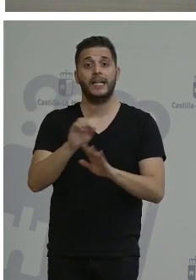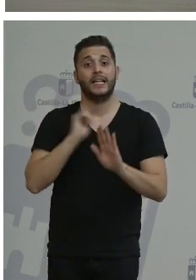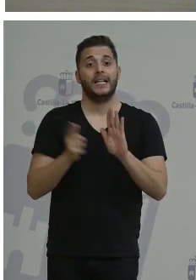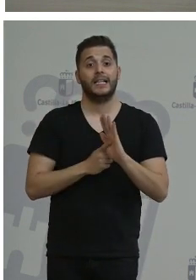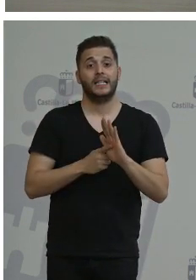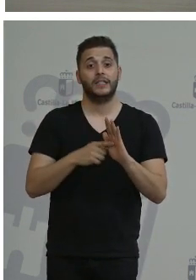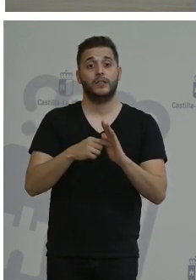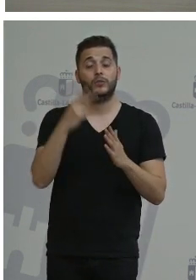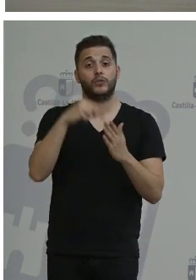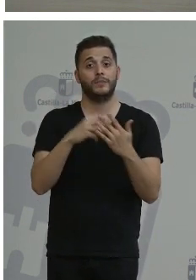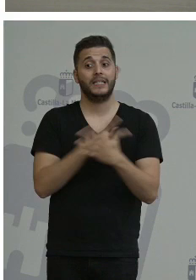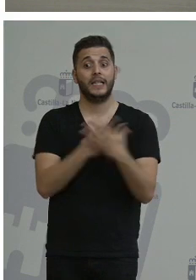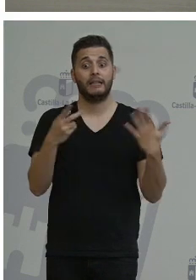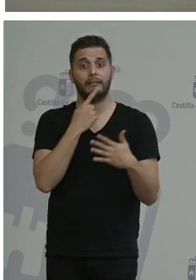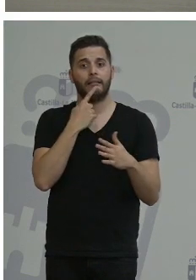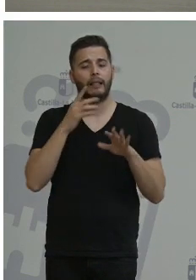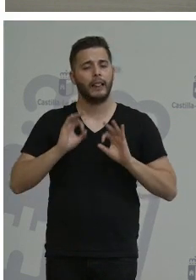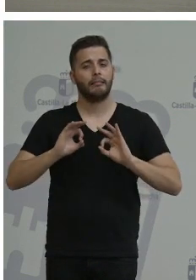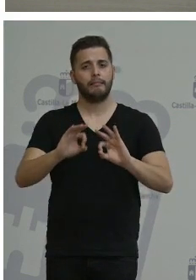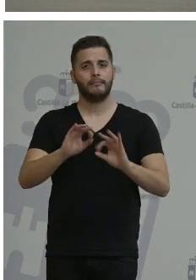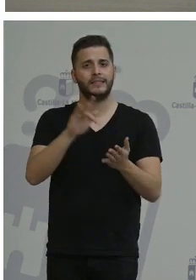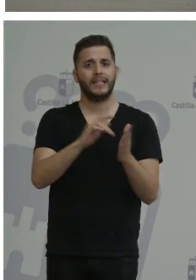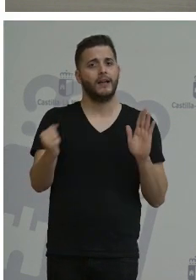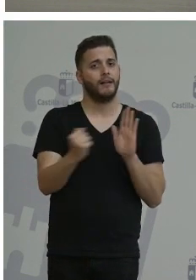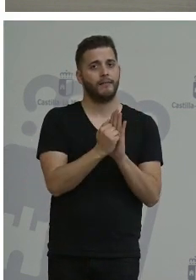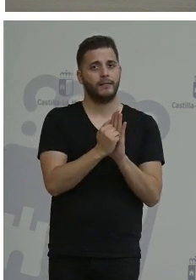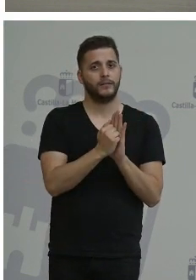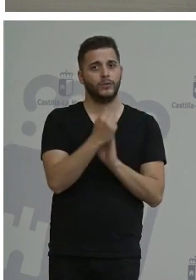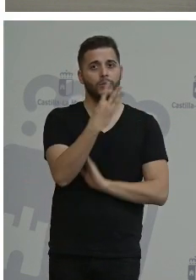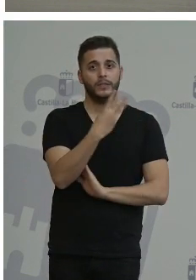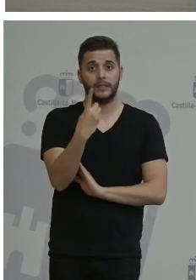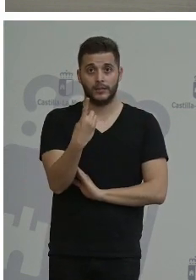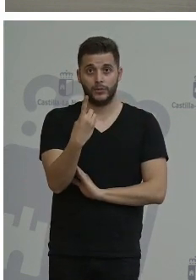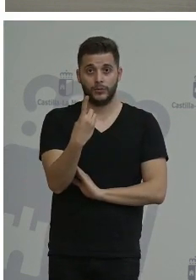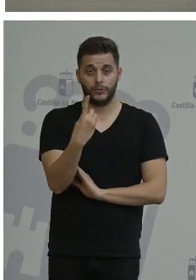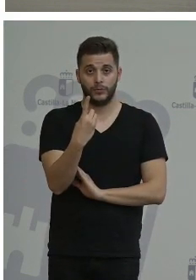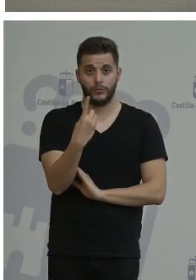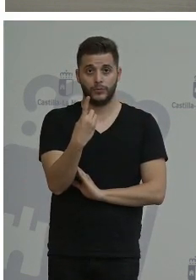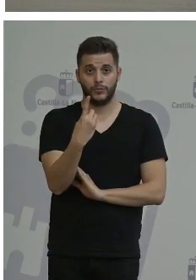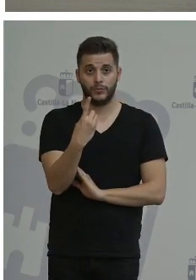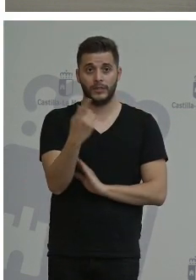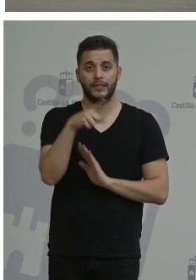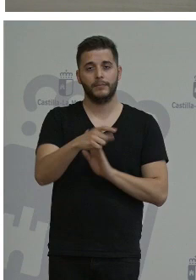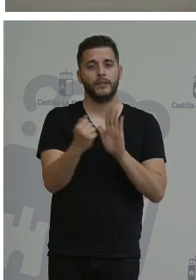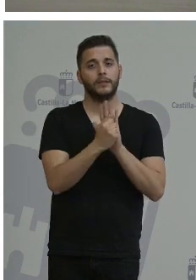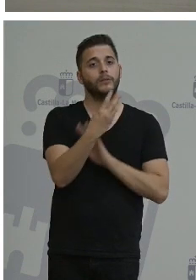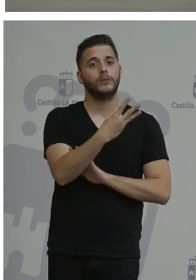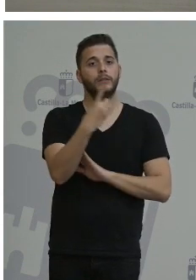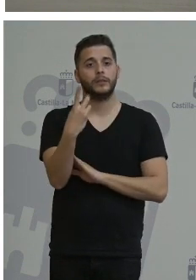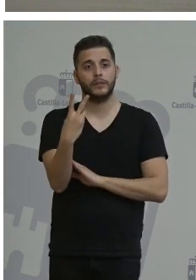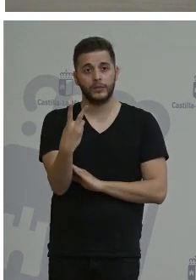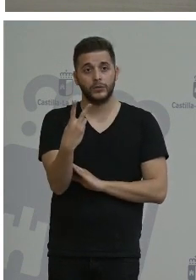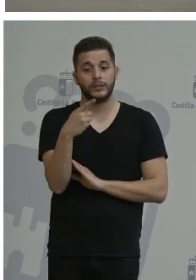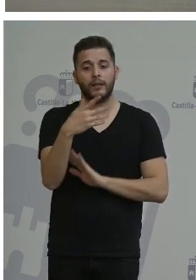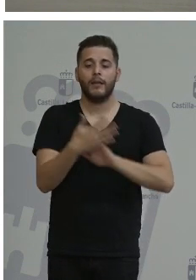es la que concreta claramente, sobre todo en el artículo 31 y 32, que